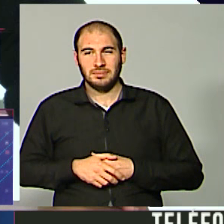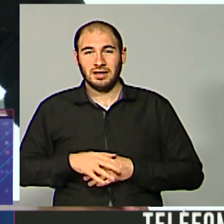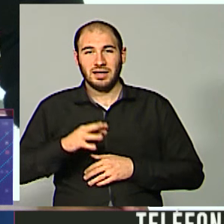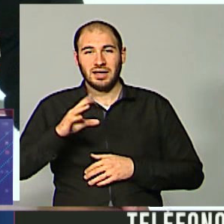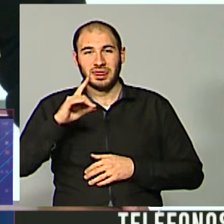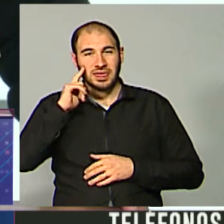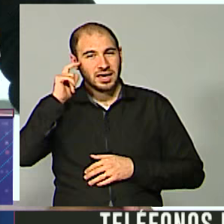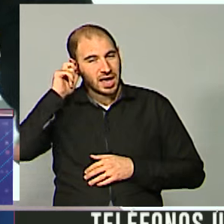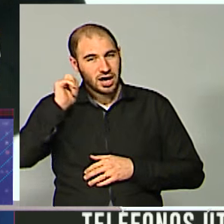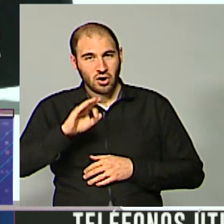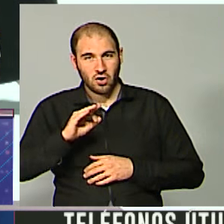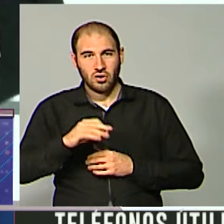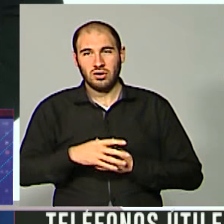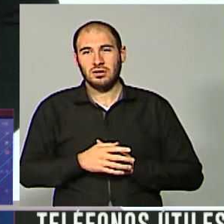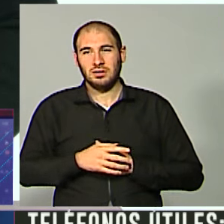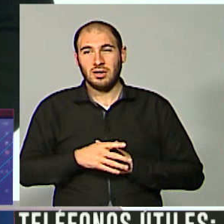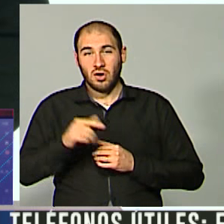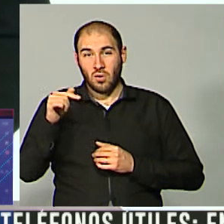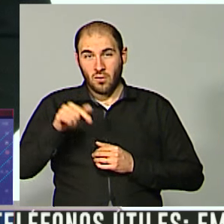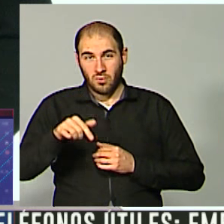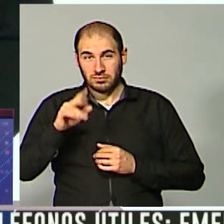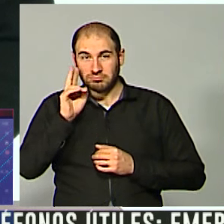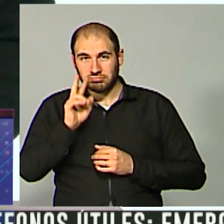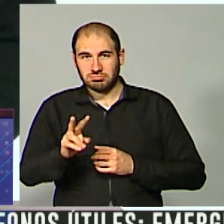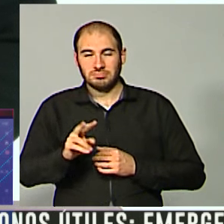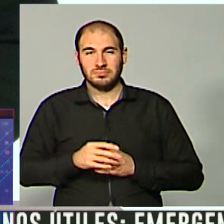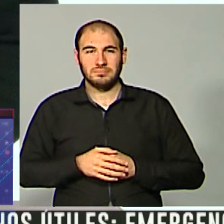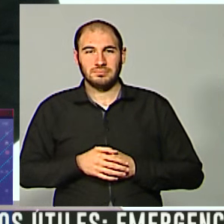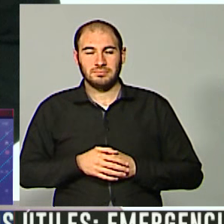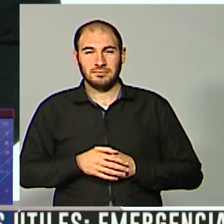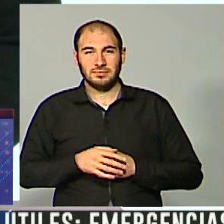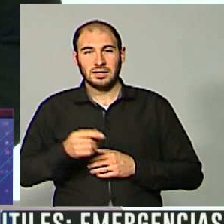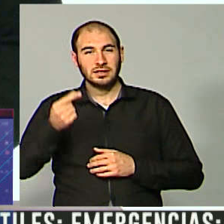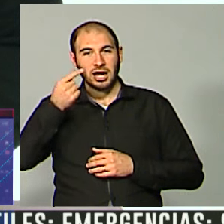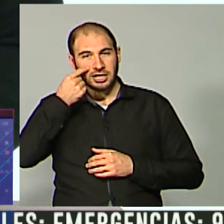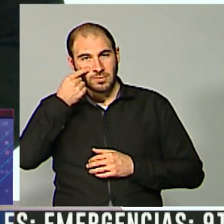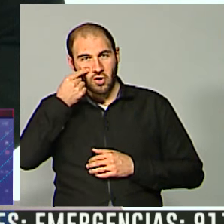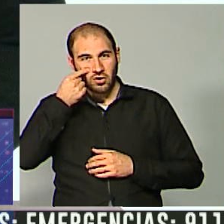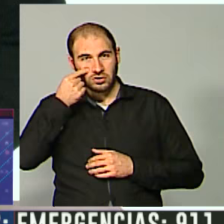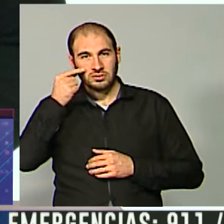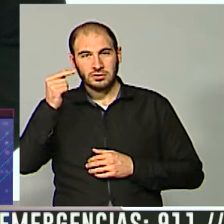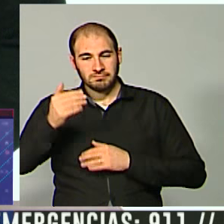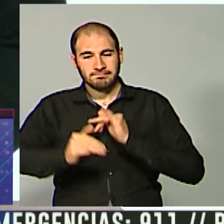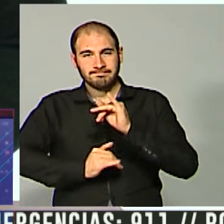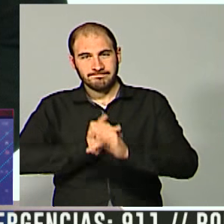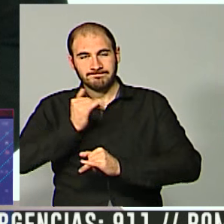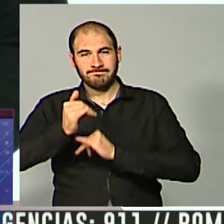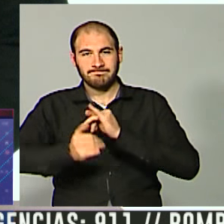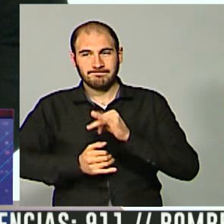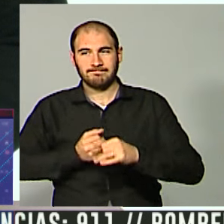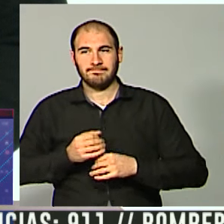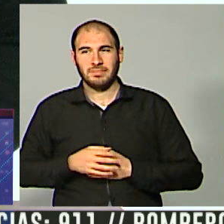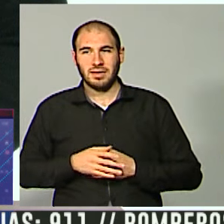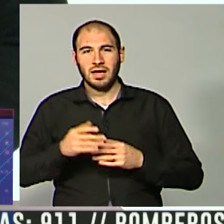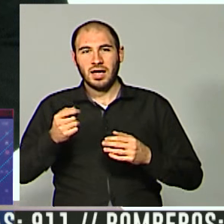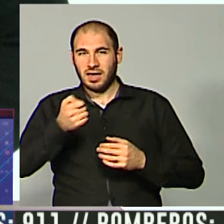Diego Noguera es con quien ustedes están viendo los testimonios que está desandando en esta pequeña